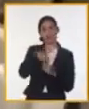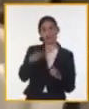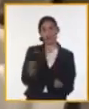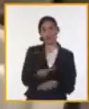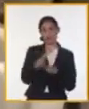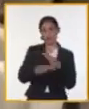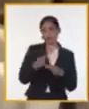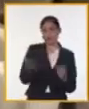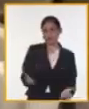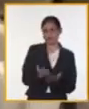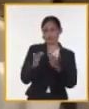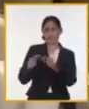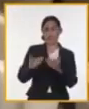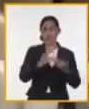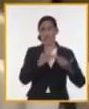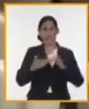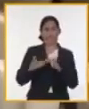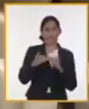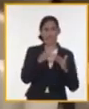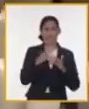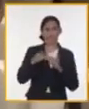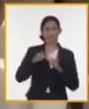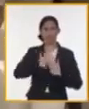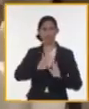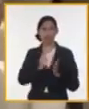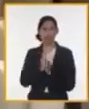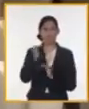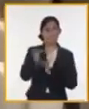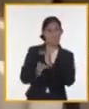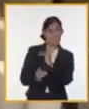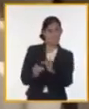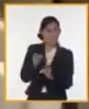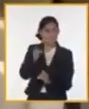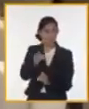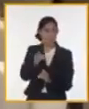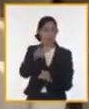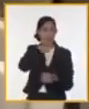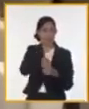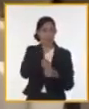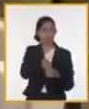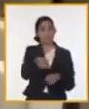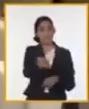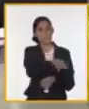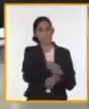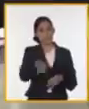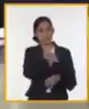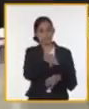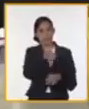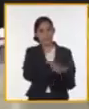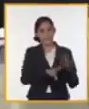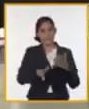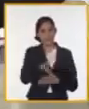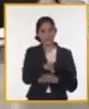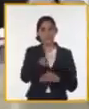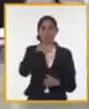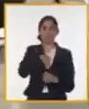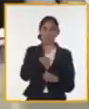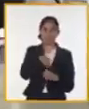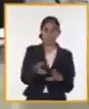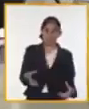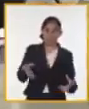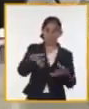el debate que se generó durante todo el proceso orgánico desde la base, los municipios, las provincias, las propias comisiones de trabajo.